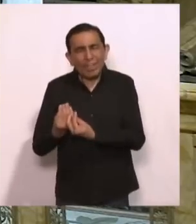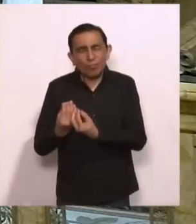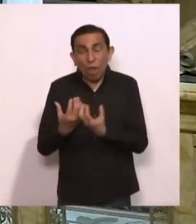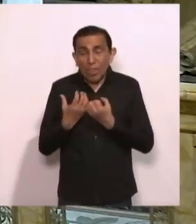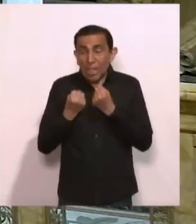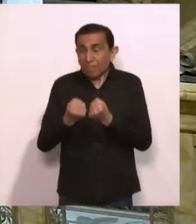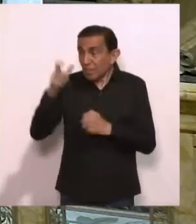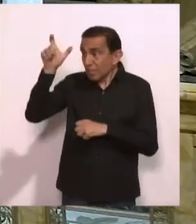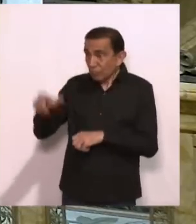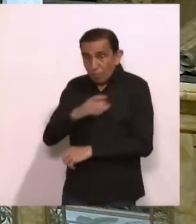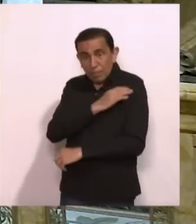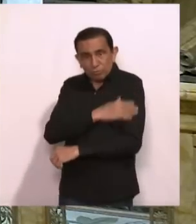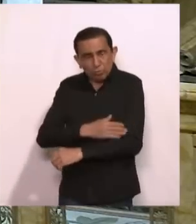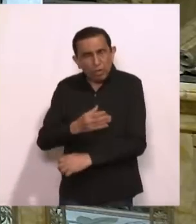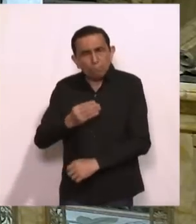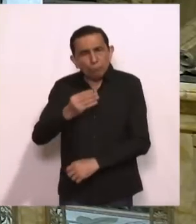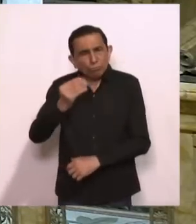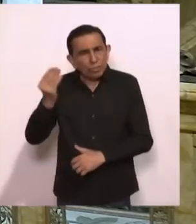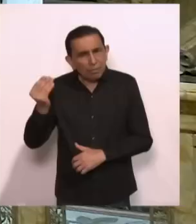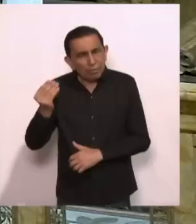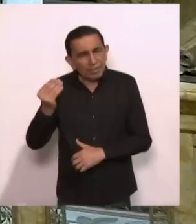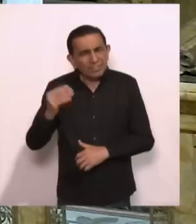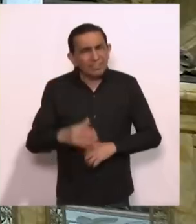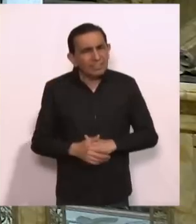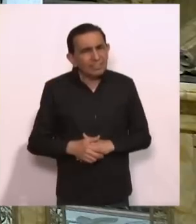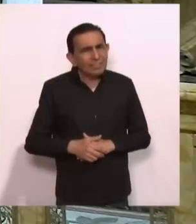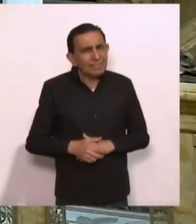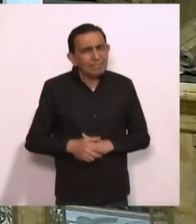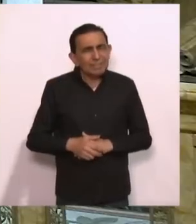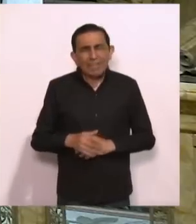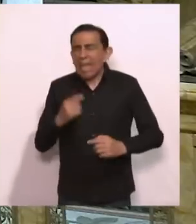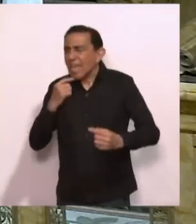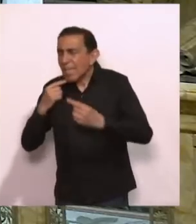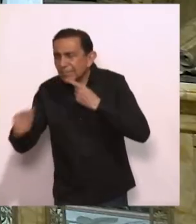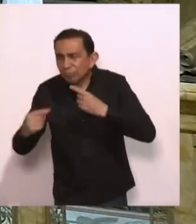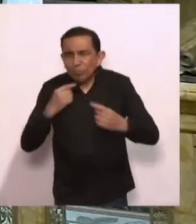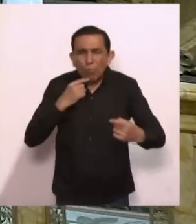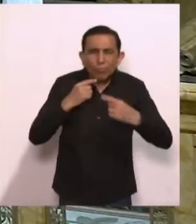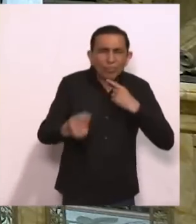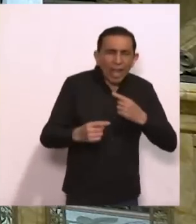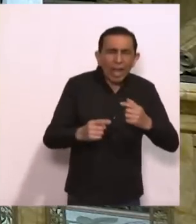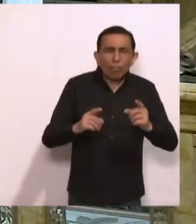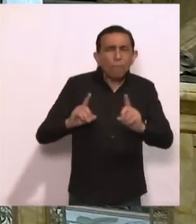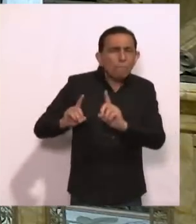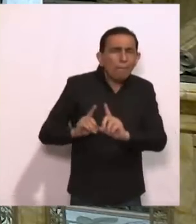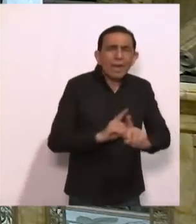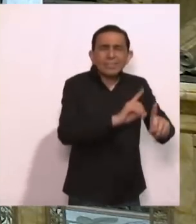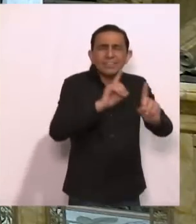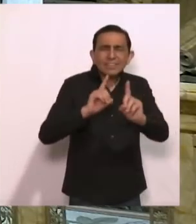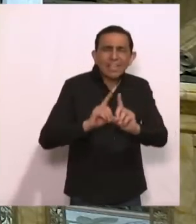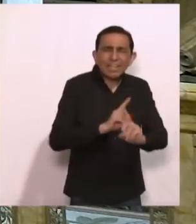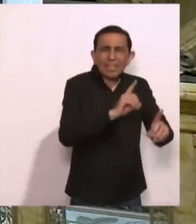los pobres, muchas veces son calumniados, son perseguidos,